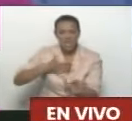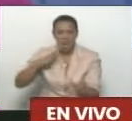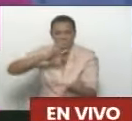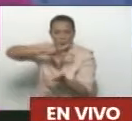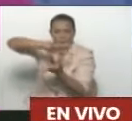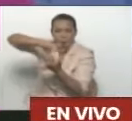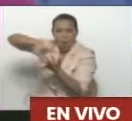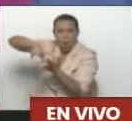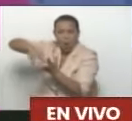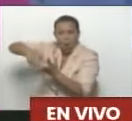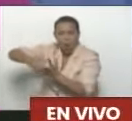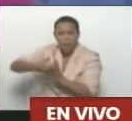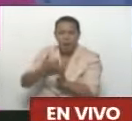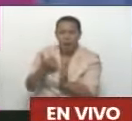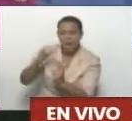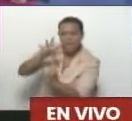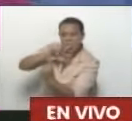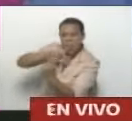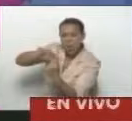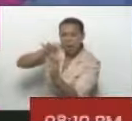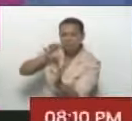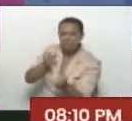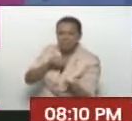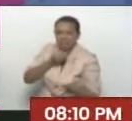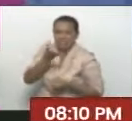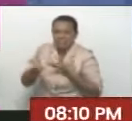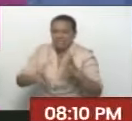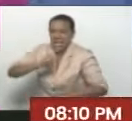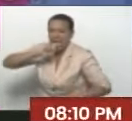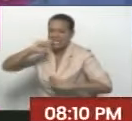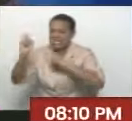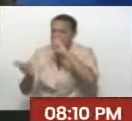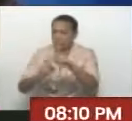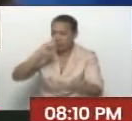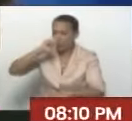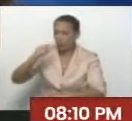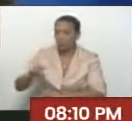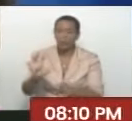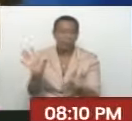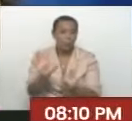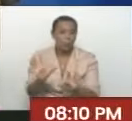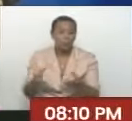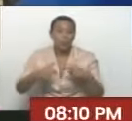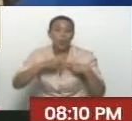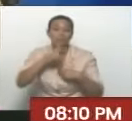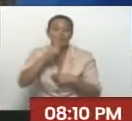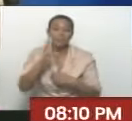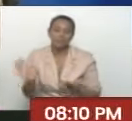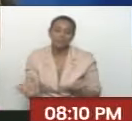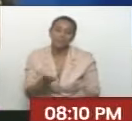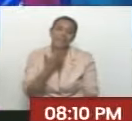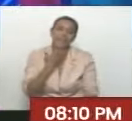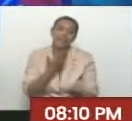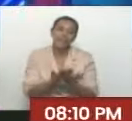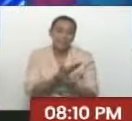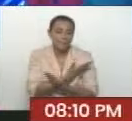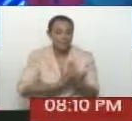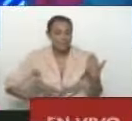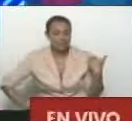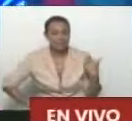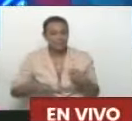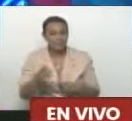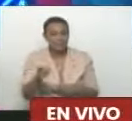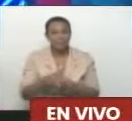quieren robarnos y lanzarnos todo su odio y hacernos cosas horribles. Horrible. Gracias, presidente. Mira, lo que